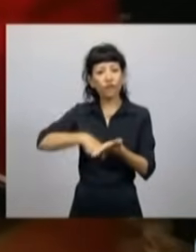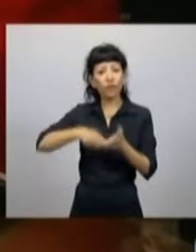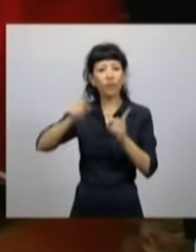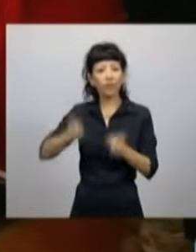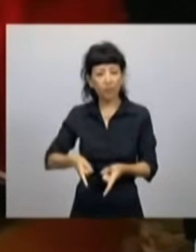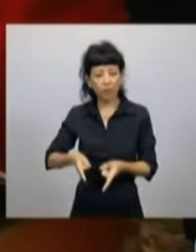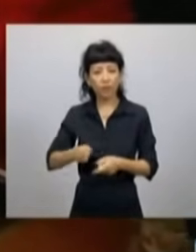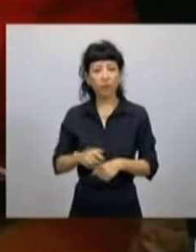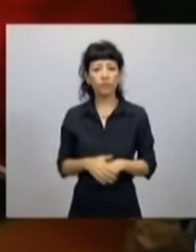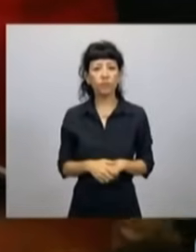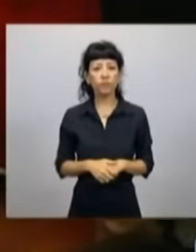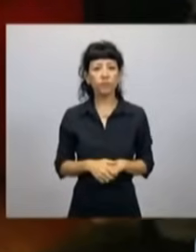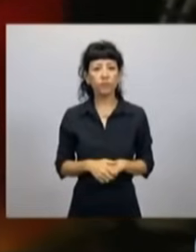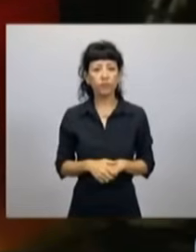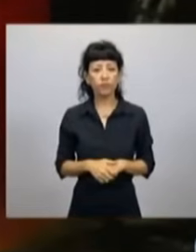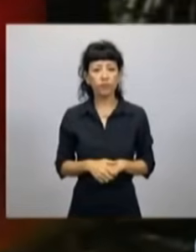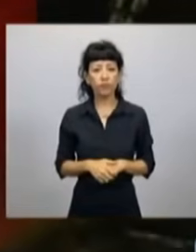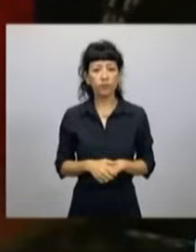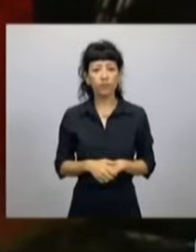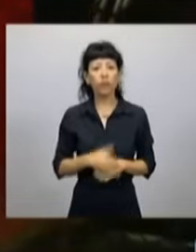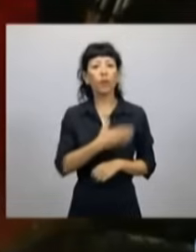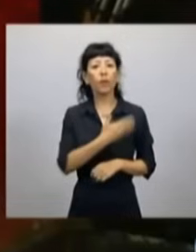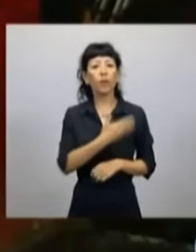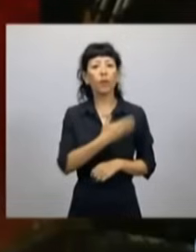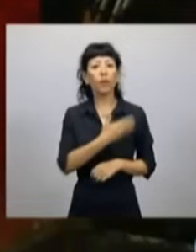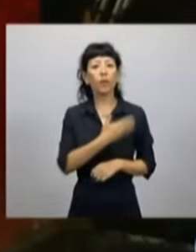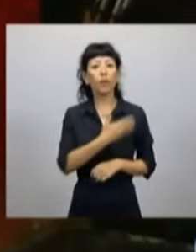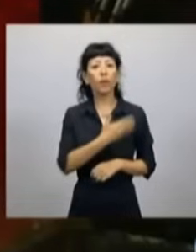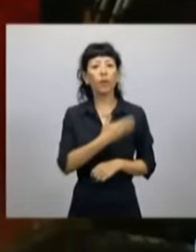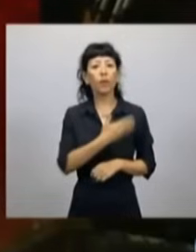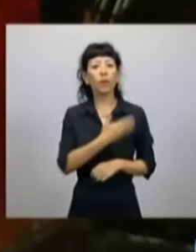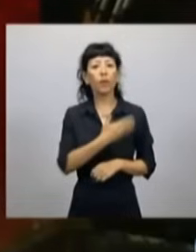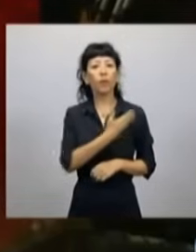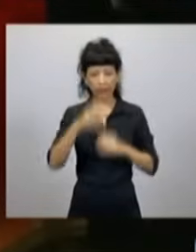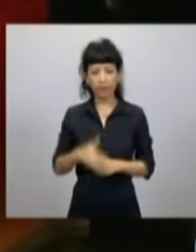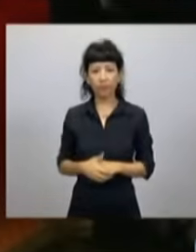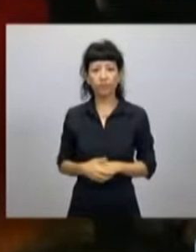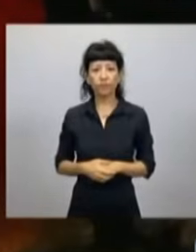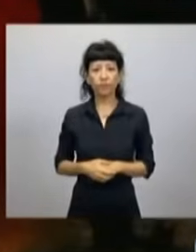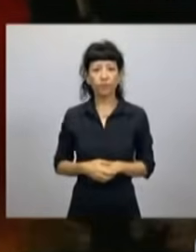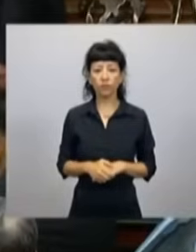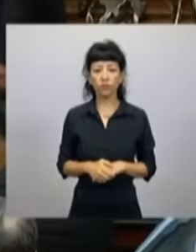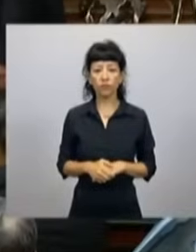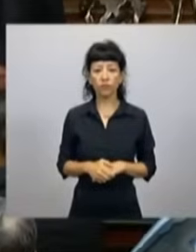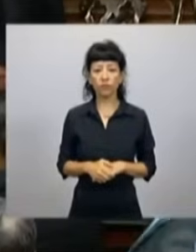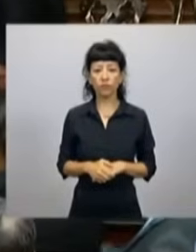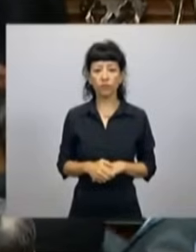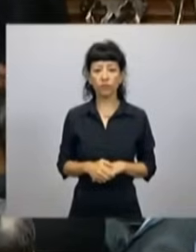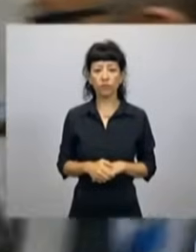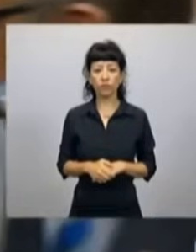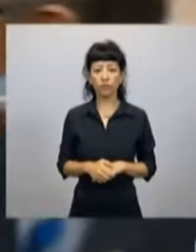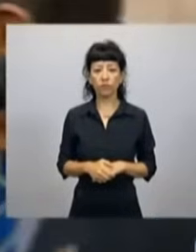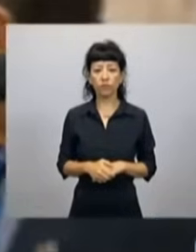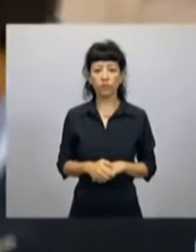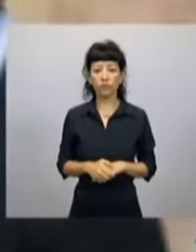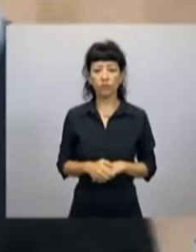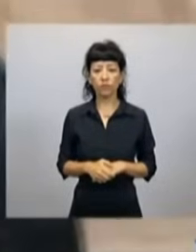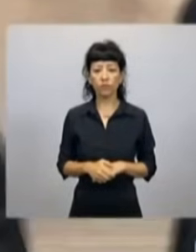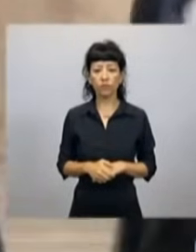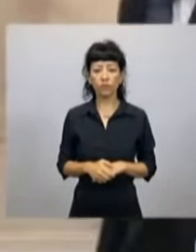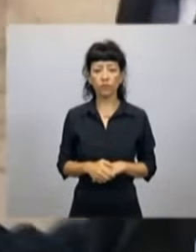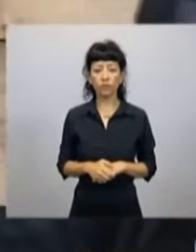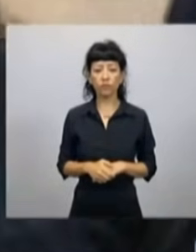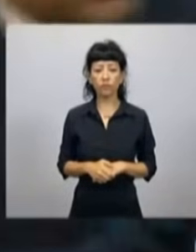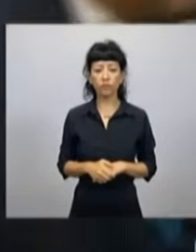en Argentina. A ver, sobre el primer punto, no me atrevo a emitir un juicio porque el gobierno lleva muy poco